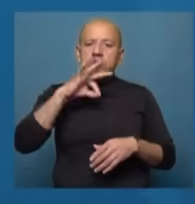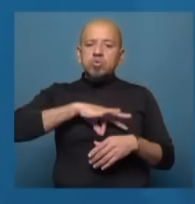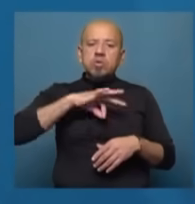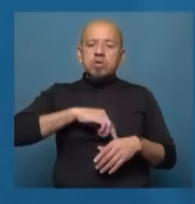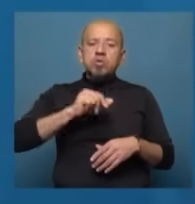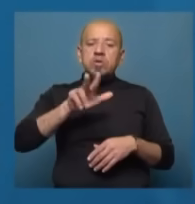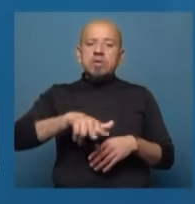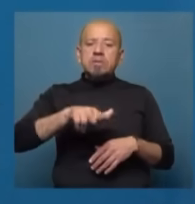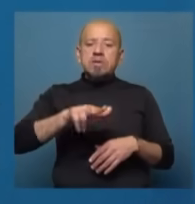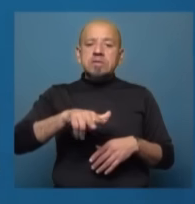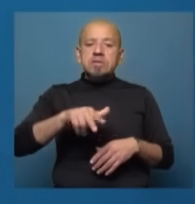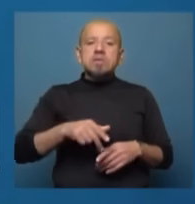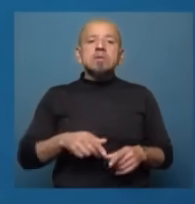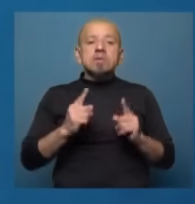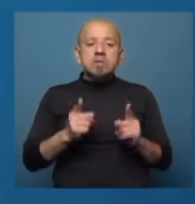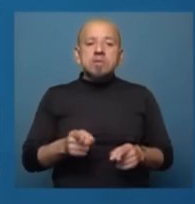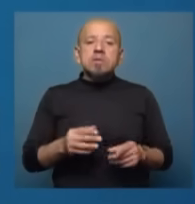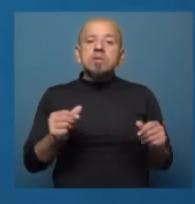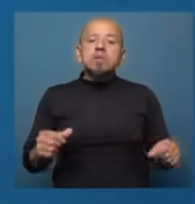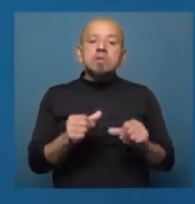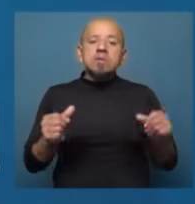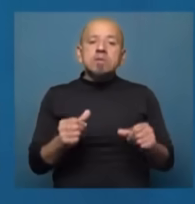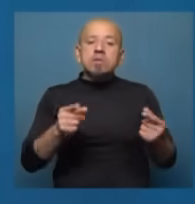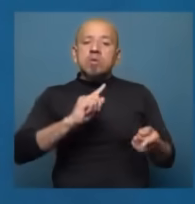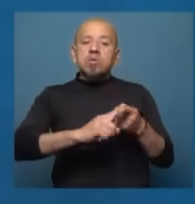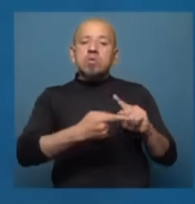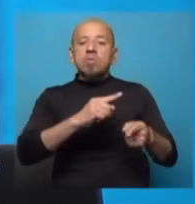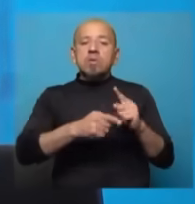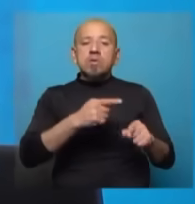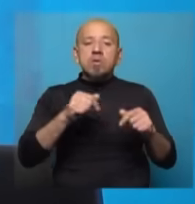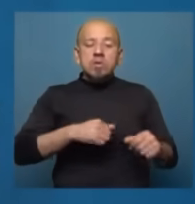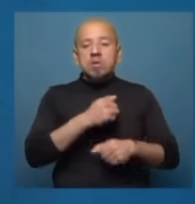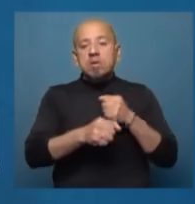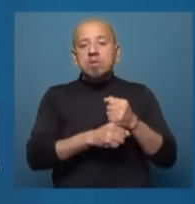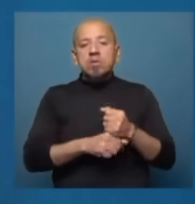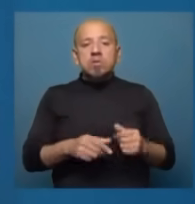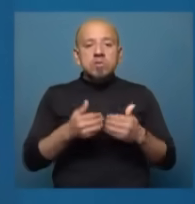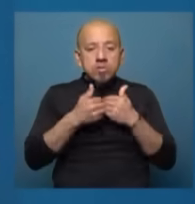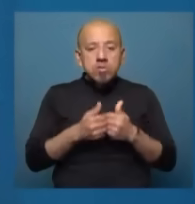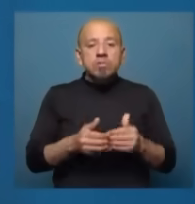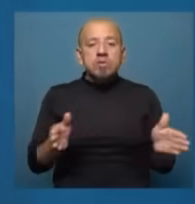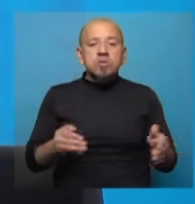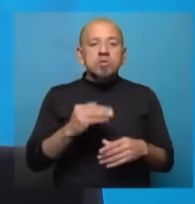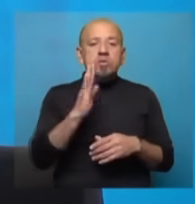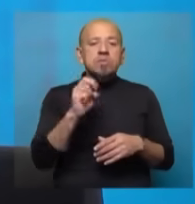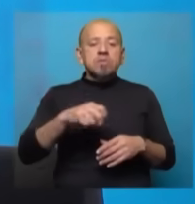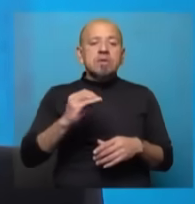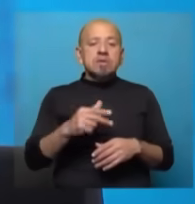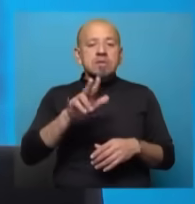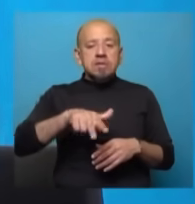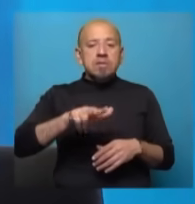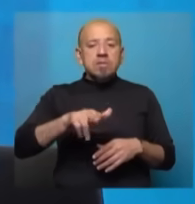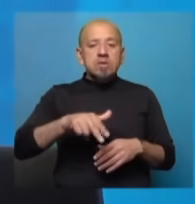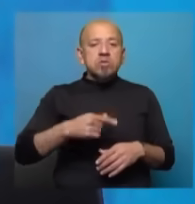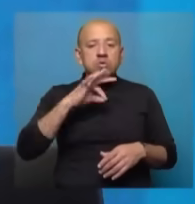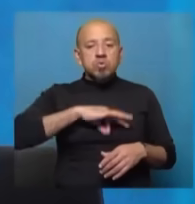meses y el argumento en ese momento también fue que se estaban revisando convenios eso fue este año Sí claro cuando empezó la causa penades ustedes estuvieron tres meses